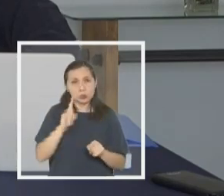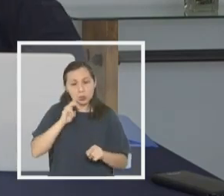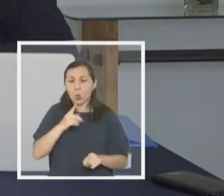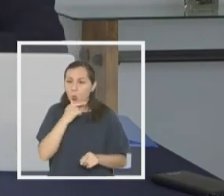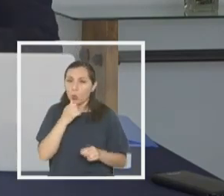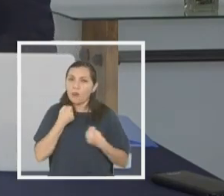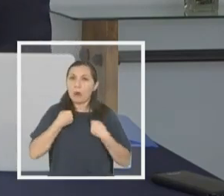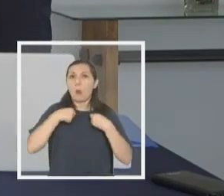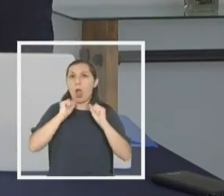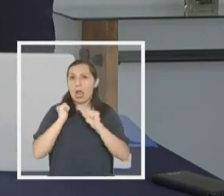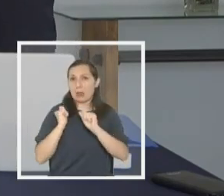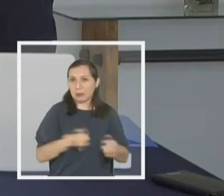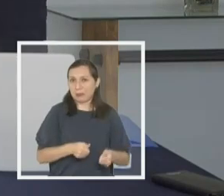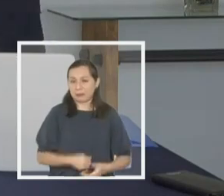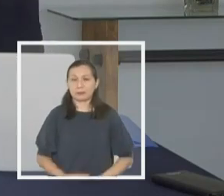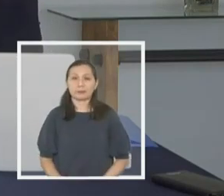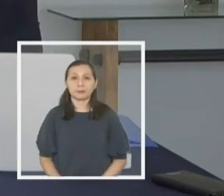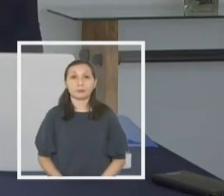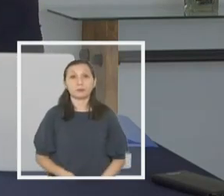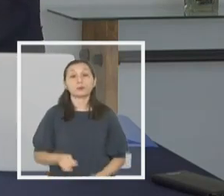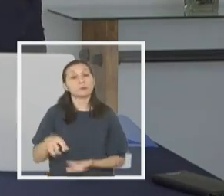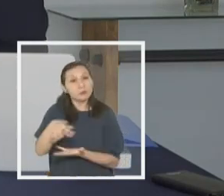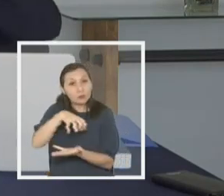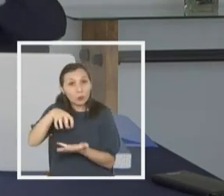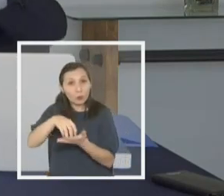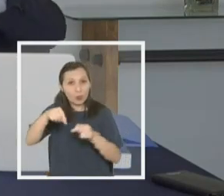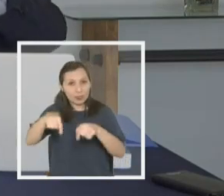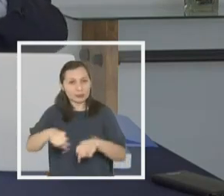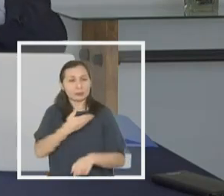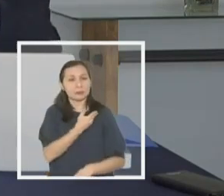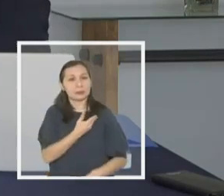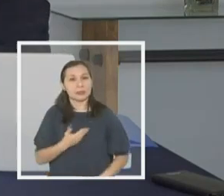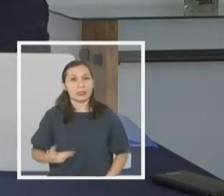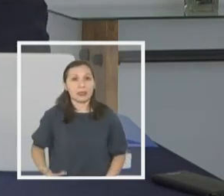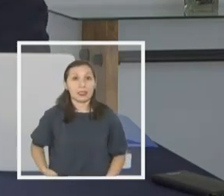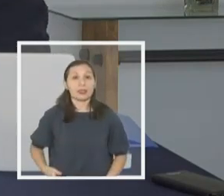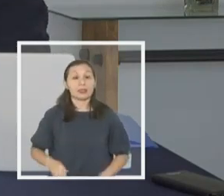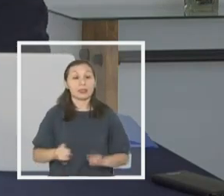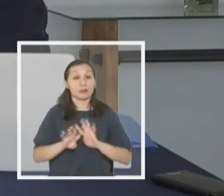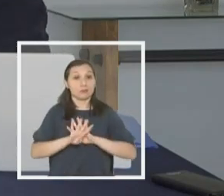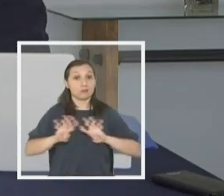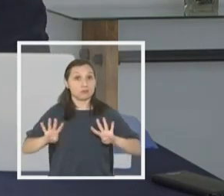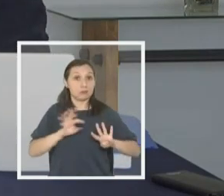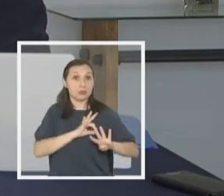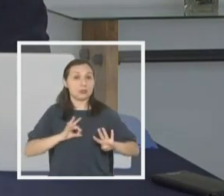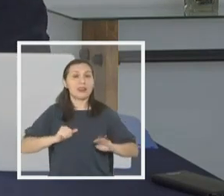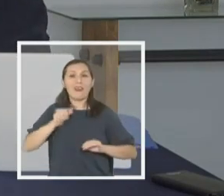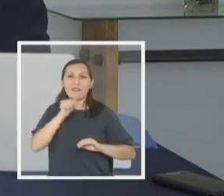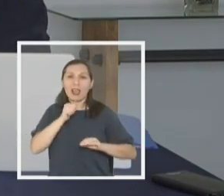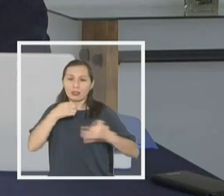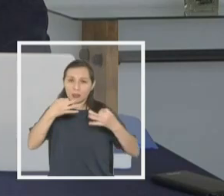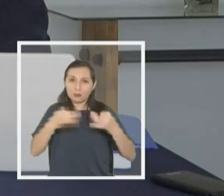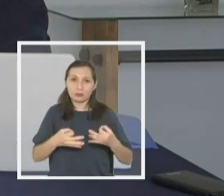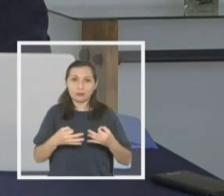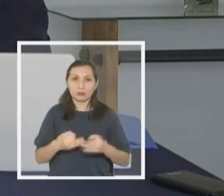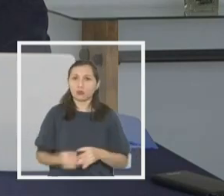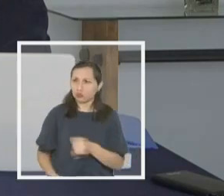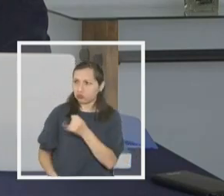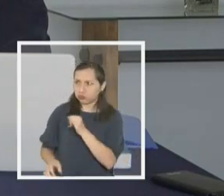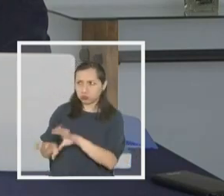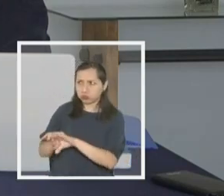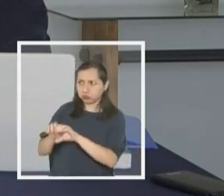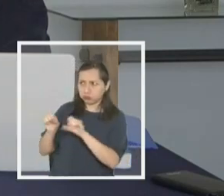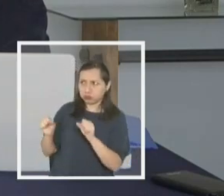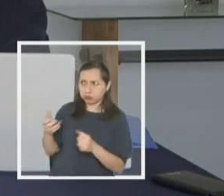que lo vamos a ganar. En lo local, presidente, el gabinete todavía no termina su conformación. Sí, ya terminó su